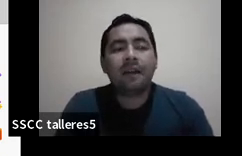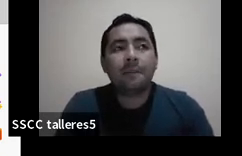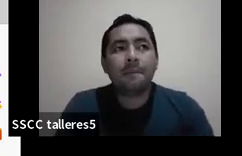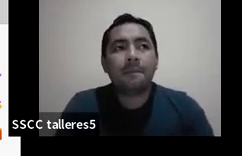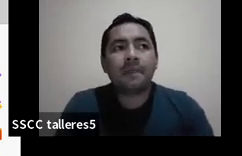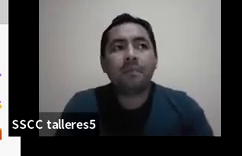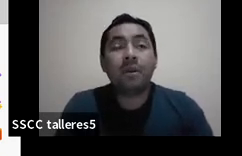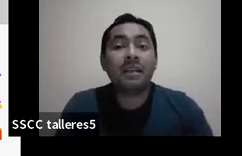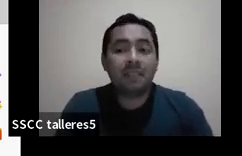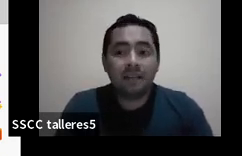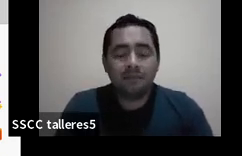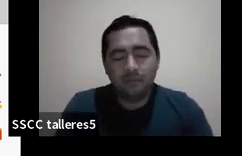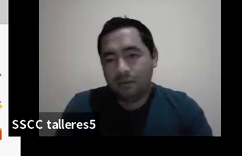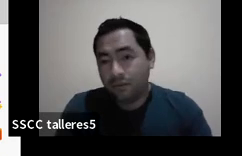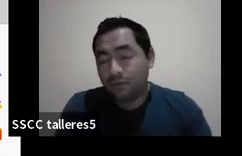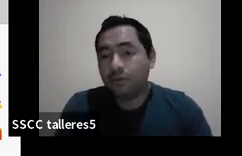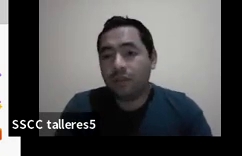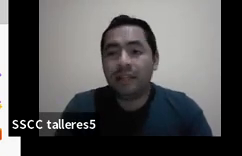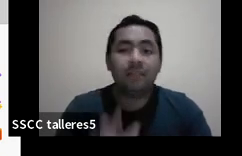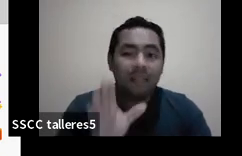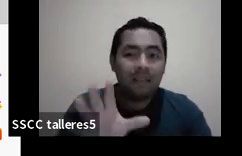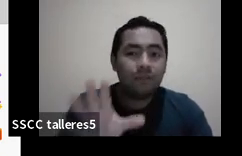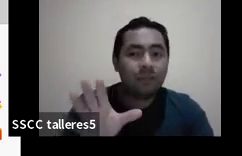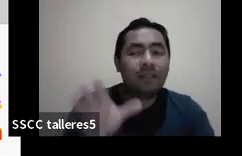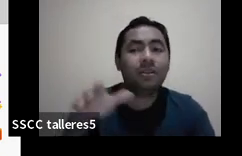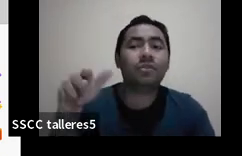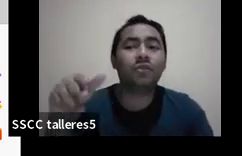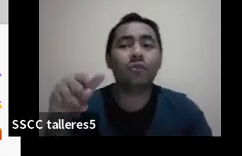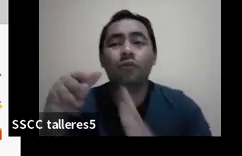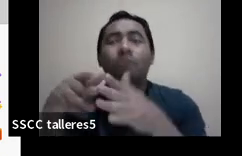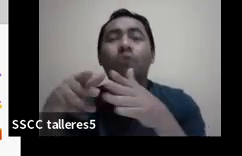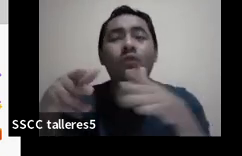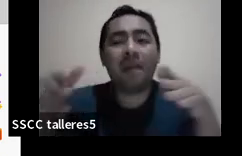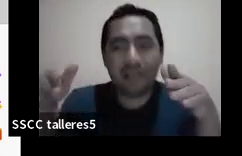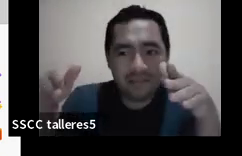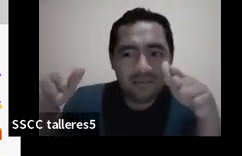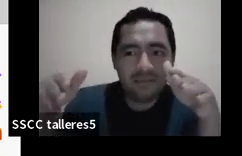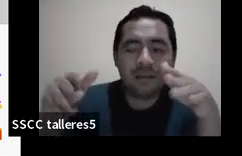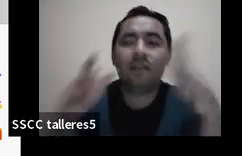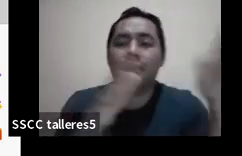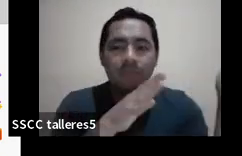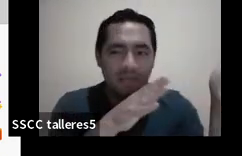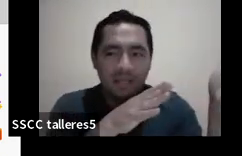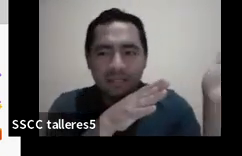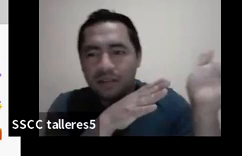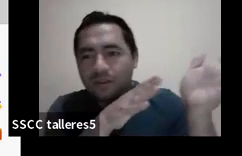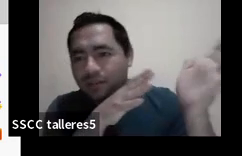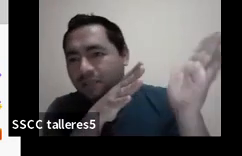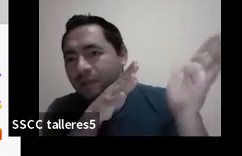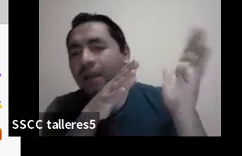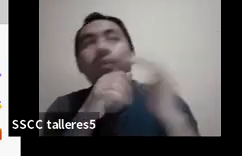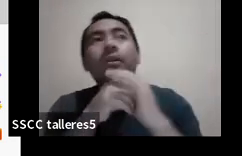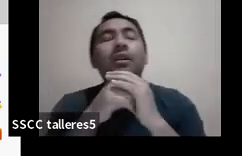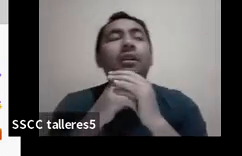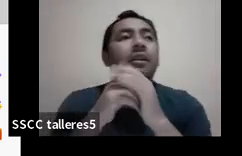¿no? Ahora, puede ser, y he visto, en esta situación son mucho más, ¿ya? Más que las anteriores